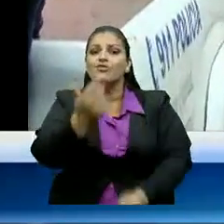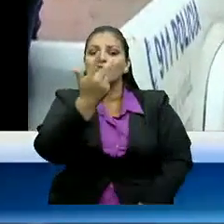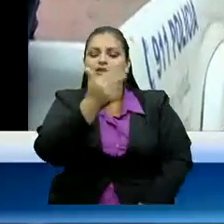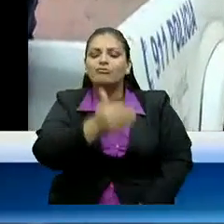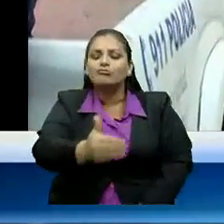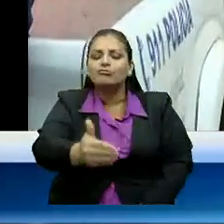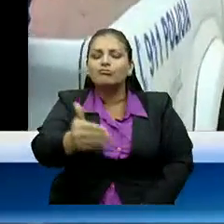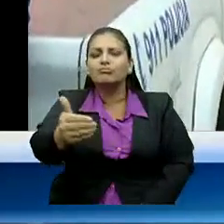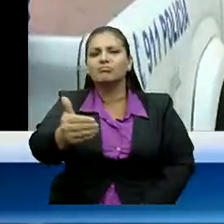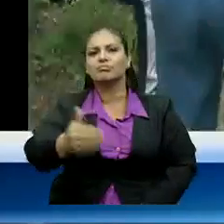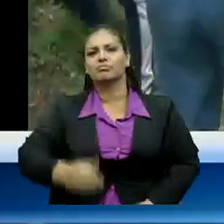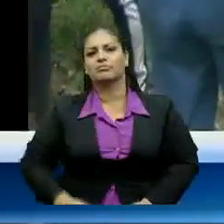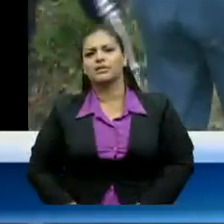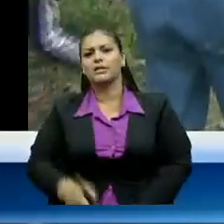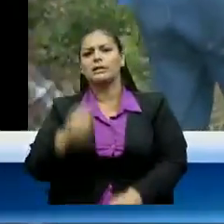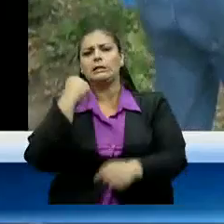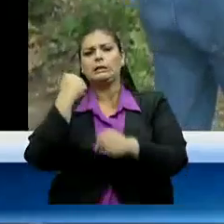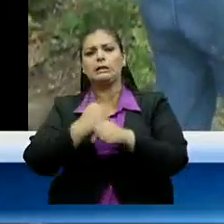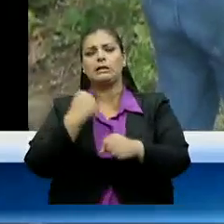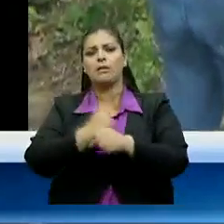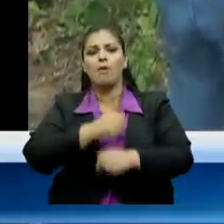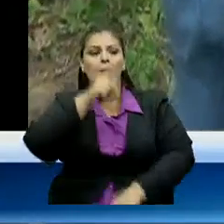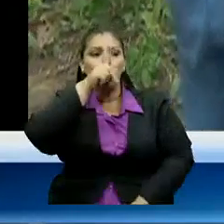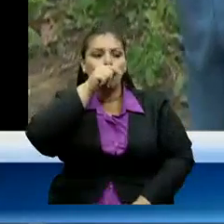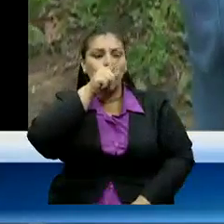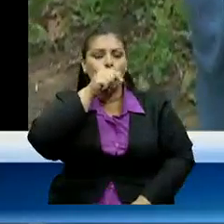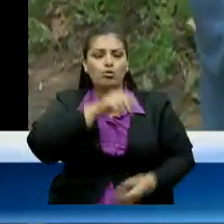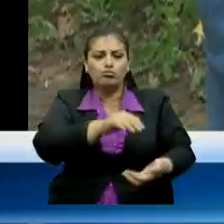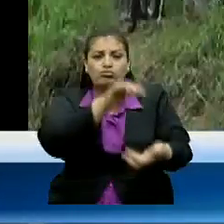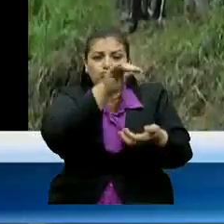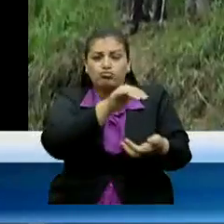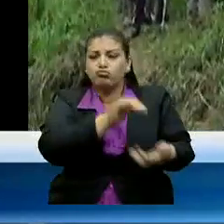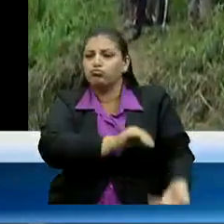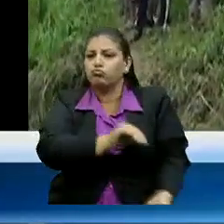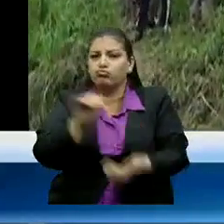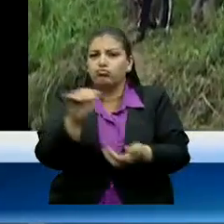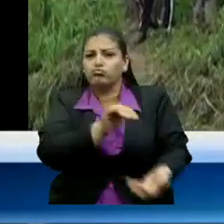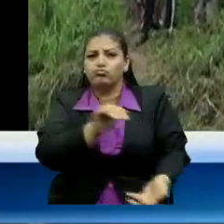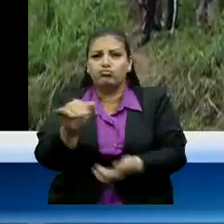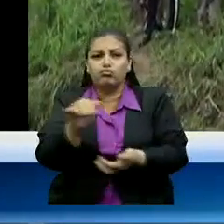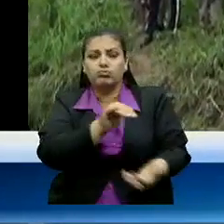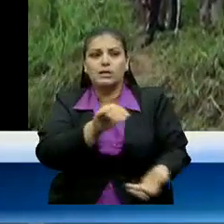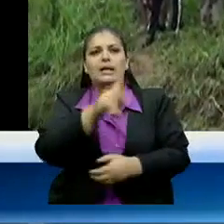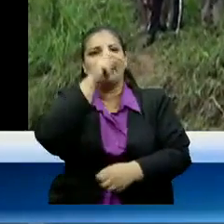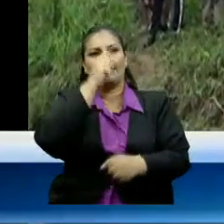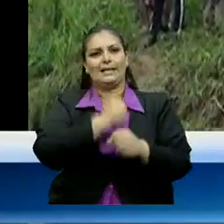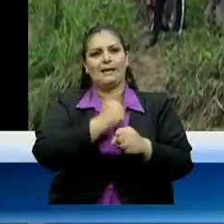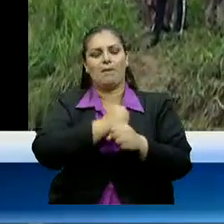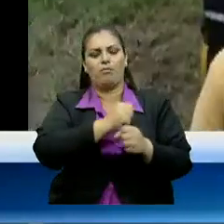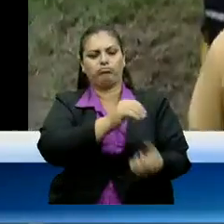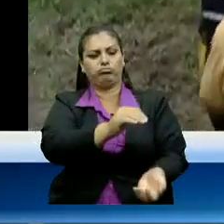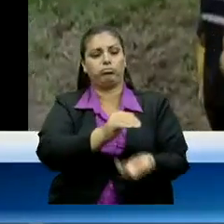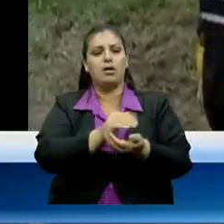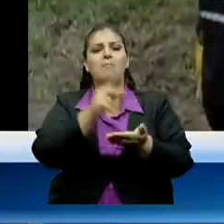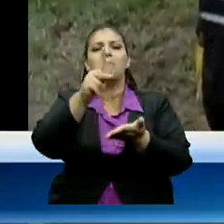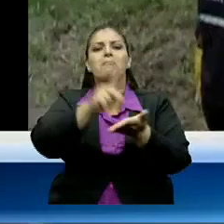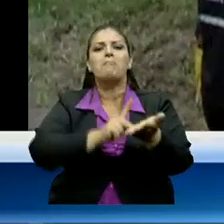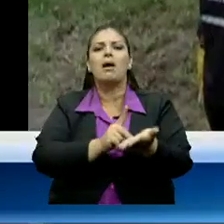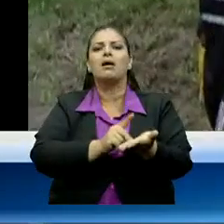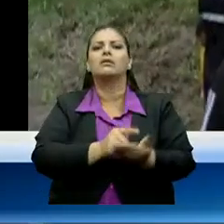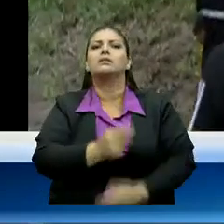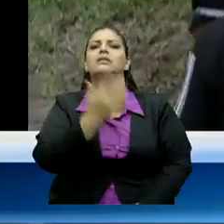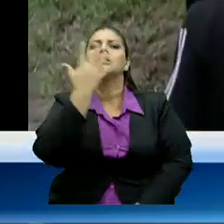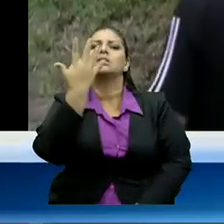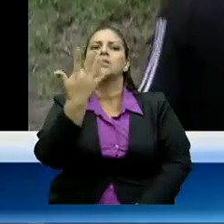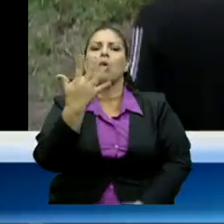en una granja avícola cargando pollos en camiones, por lo que le pagaban $5 diarios, dinero que servía como ayuda para el sustento